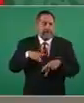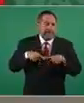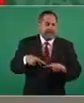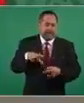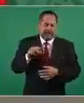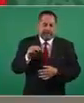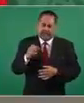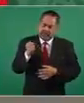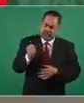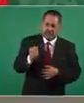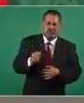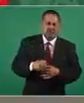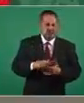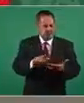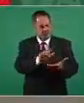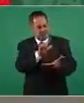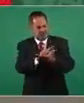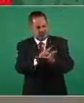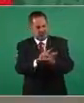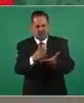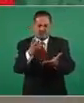la ley es la ley.